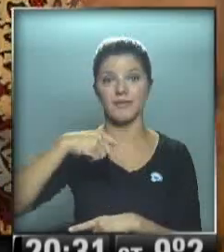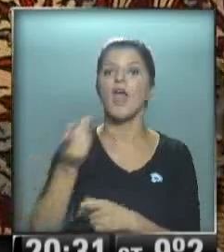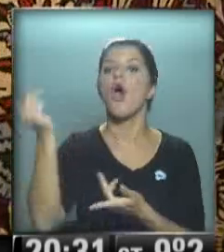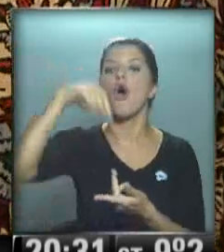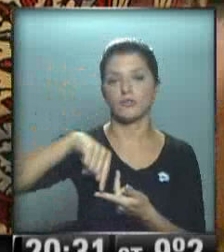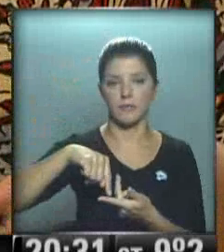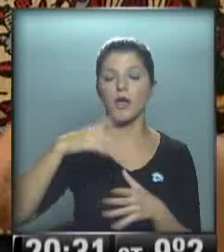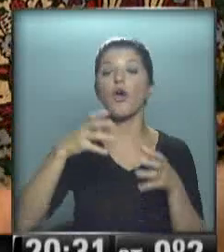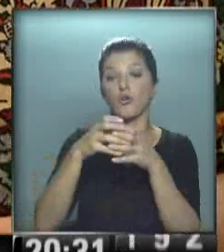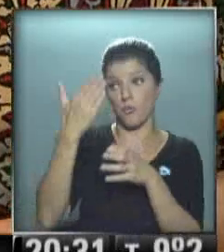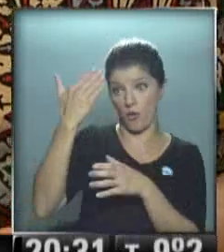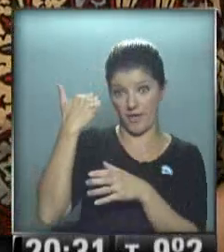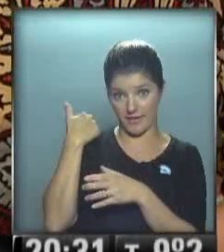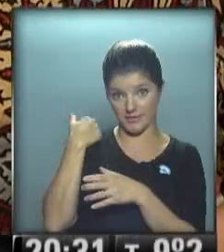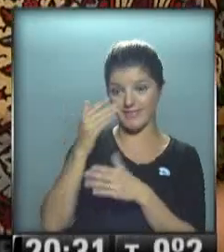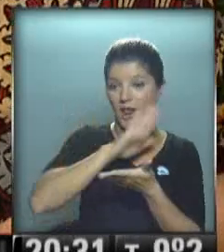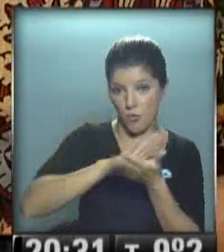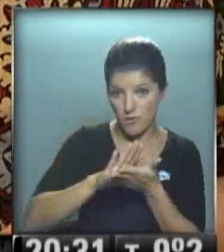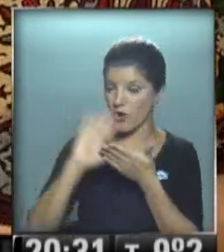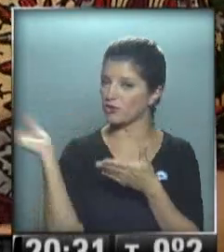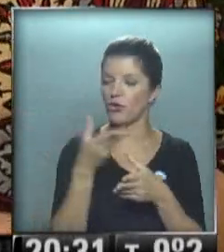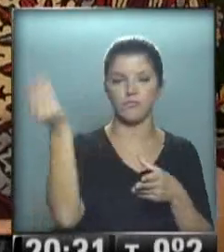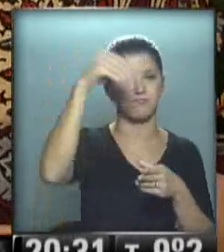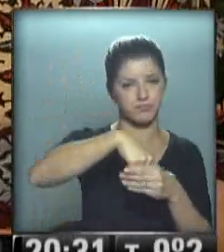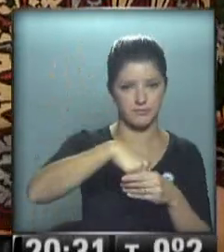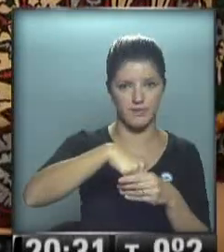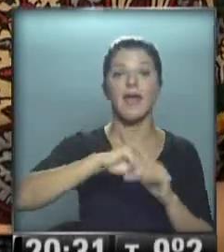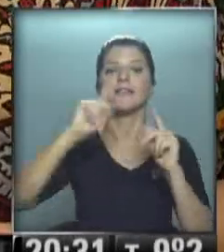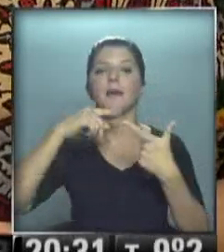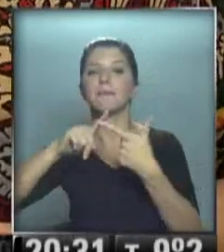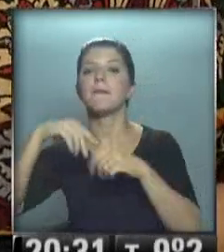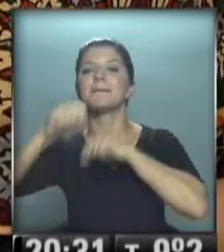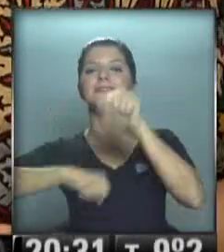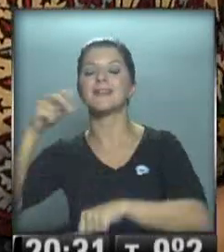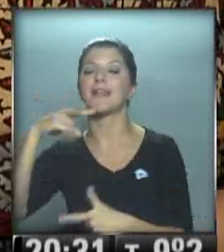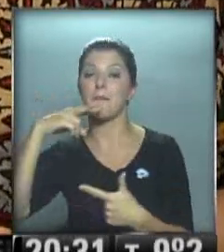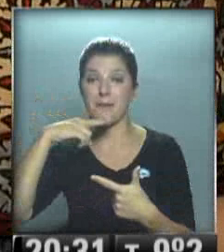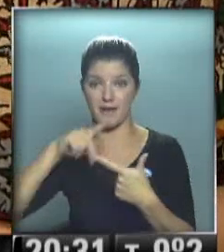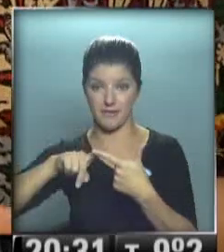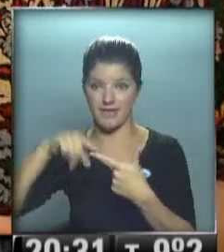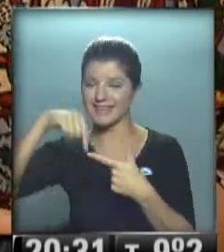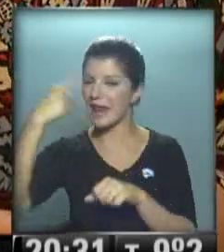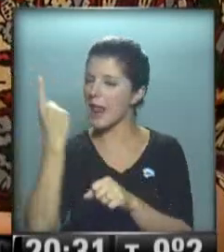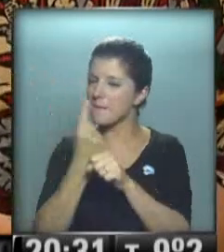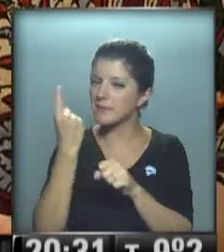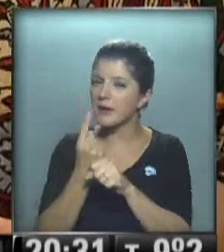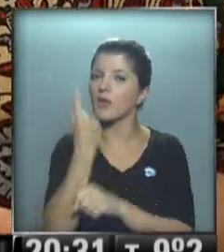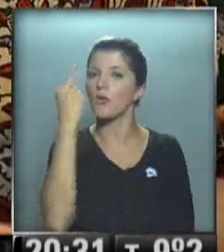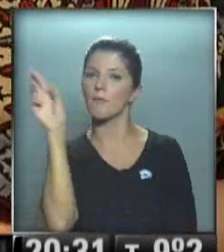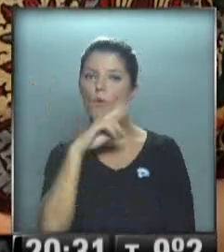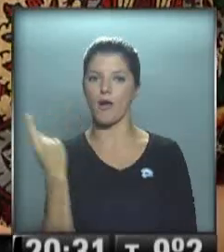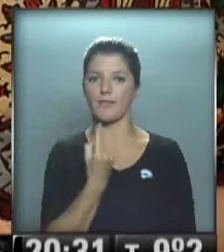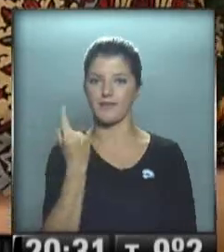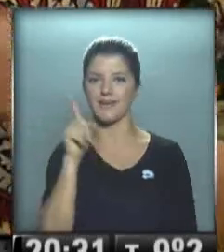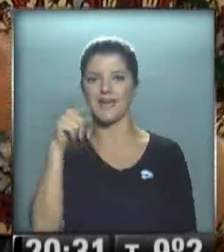vez con el elenco viejo el elenco nuevo y Brian Singer en la dirección también se estrena la bicicleta verde que es la primera película dirigida por una mujer en